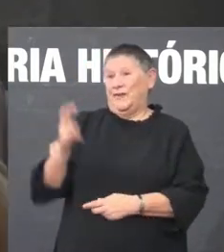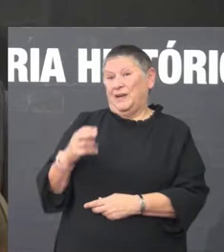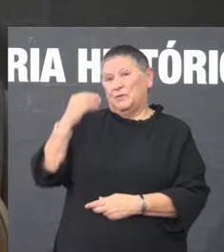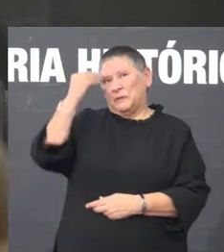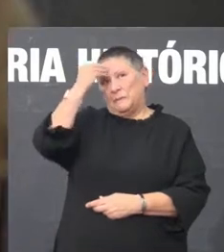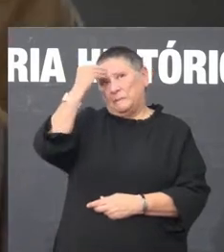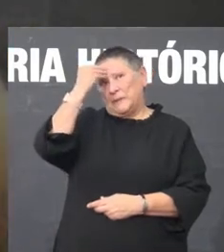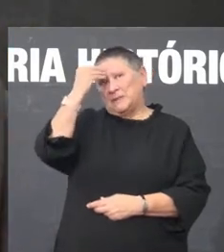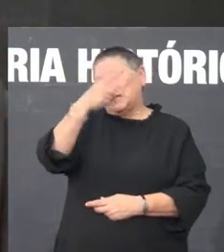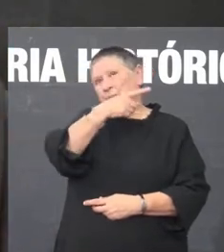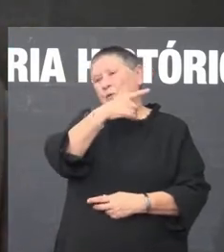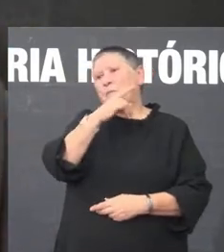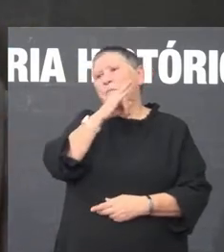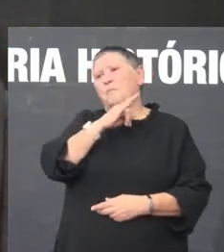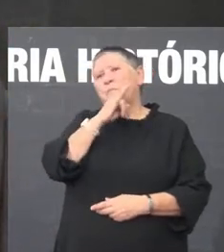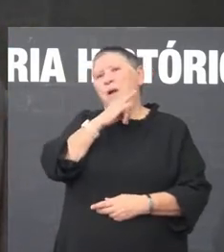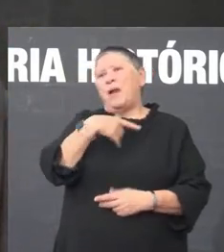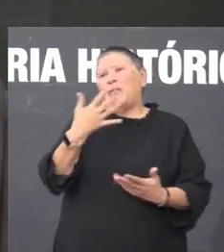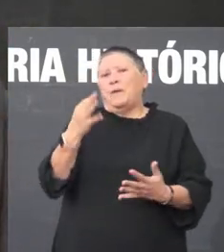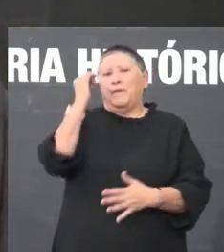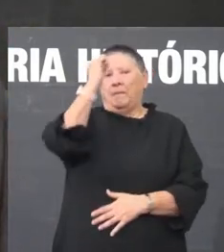fixeron algo malo e que por eso mataron,